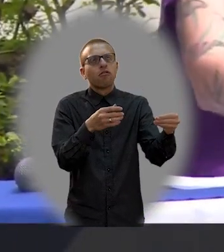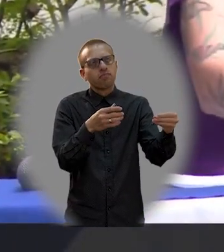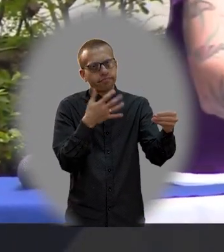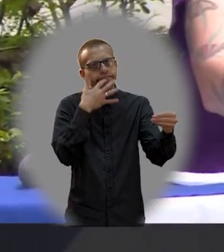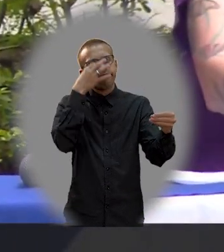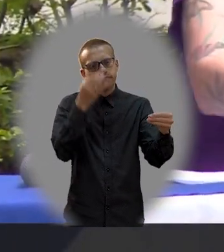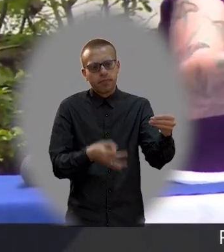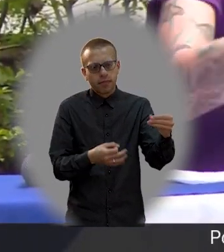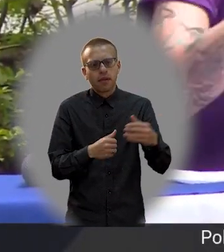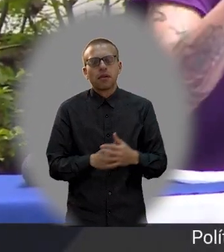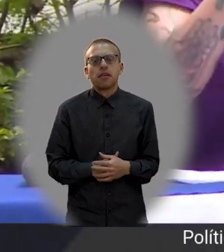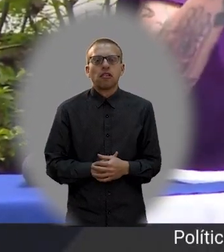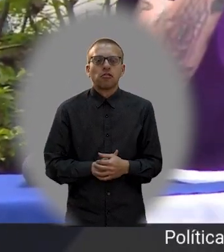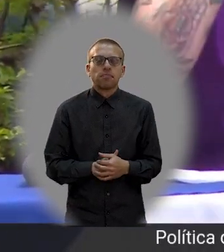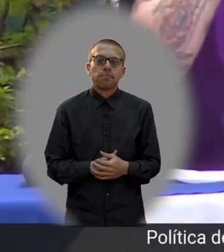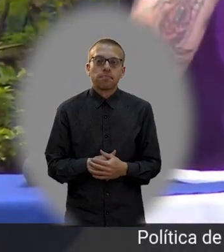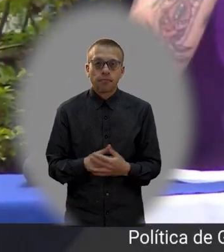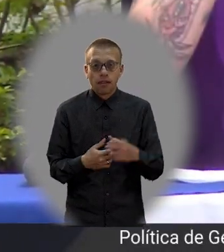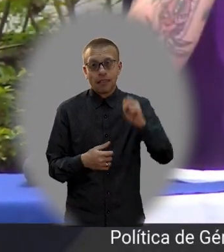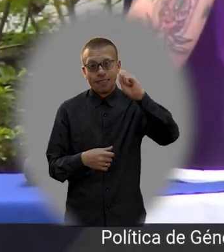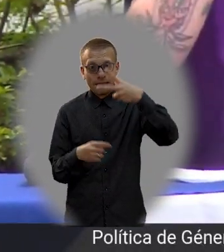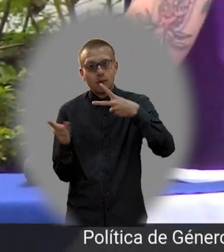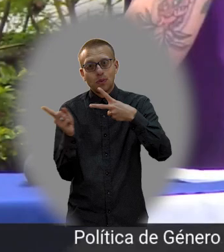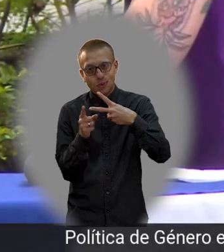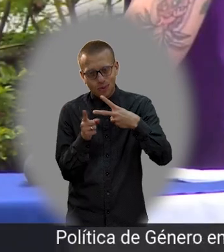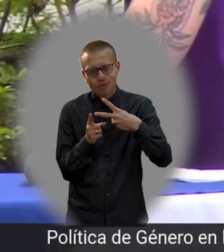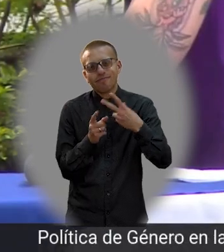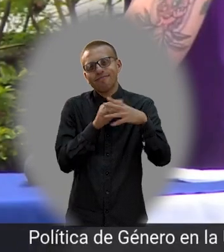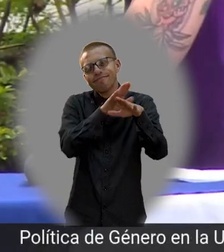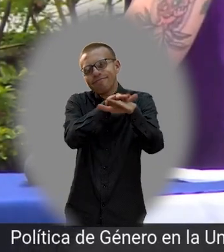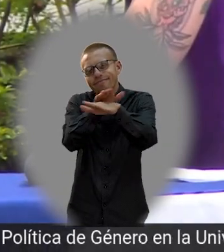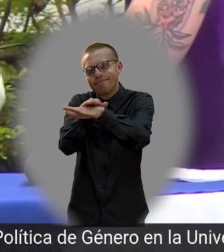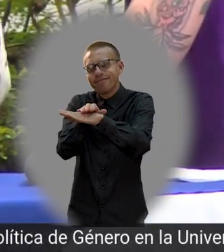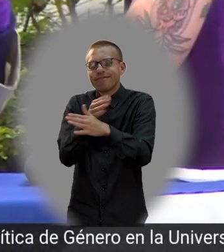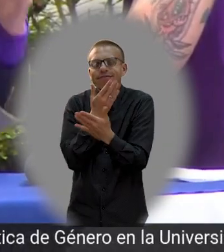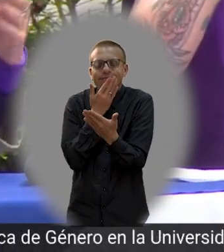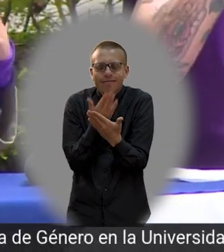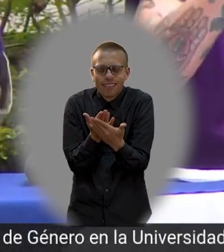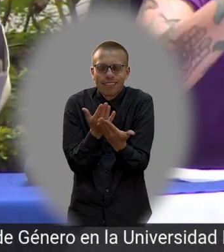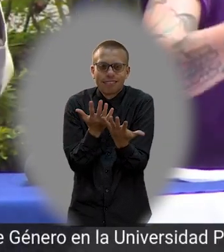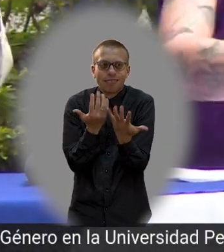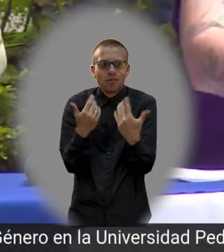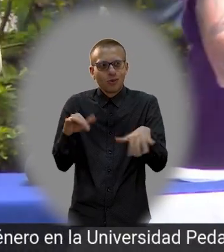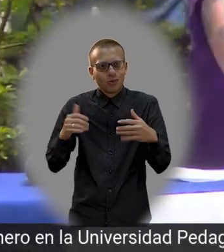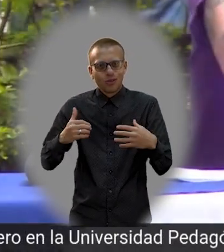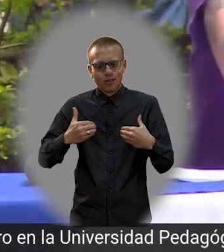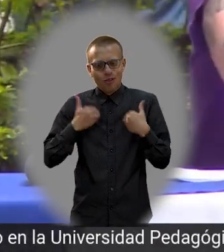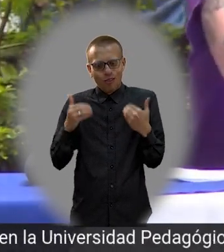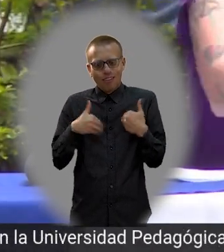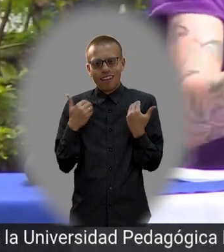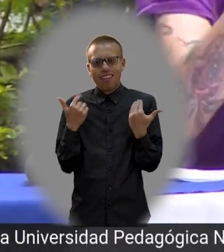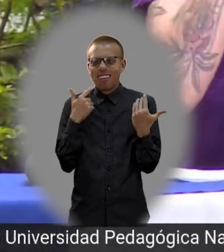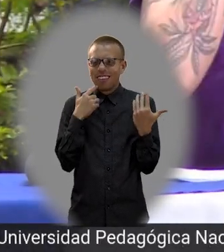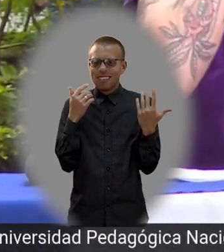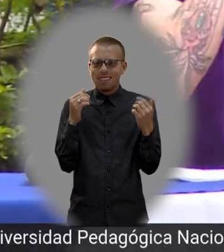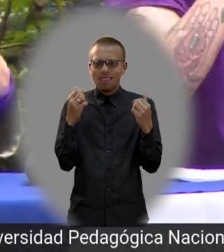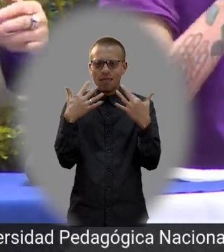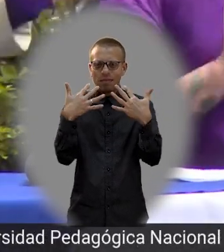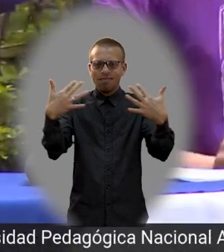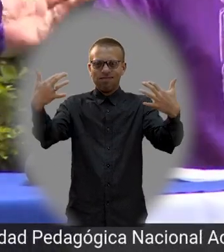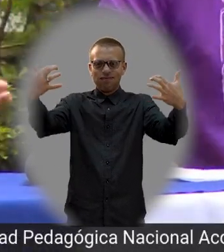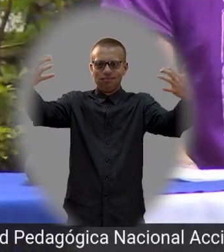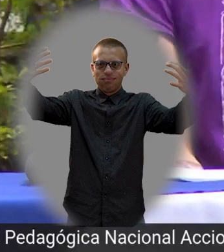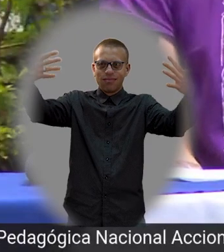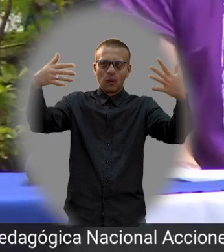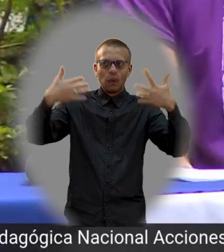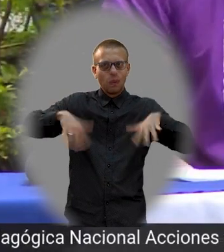Y en segundo lugar, pues, alegrarme de estar aquí en esta plaza llena de vida, llena de, bueno,